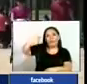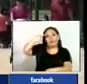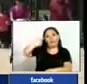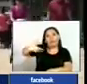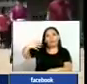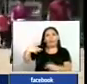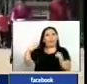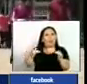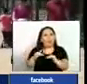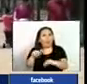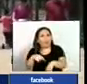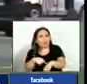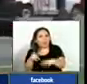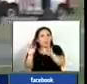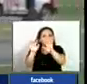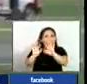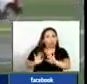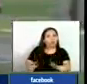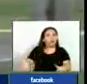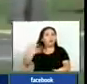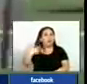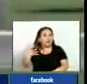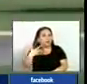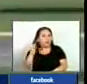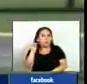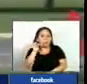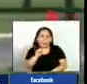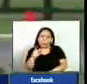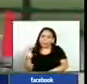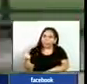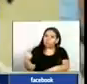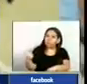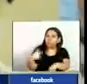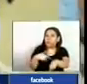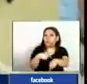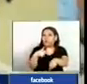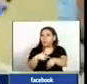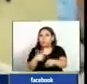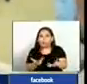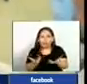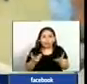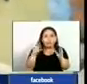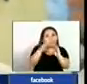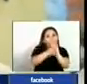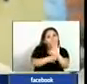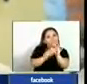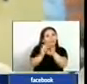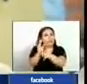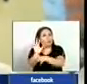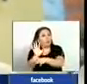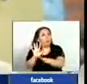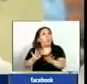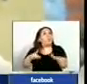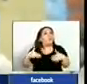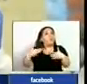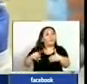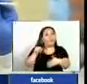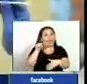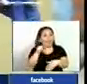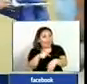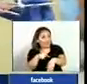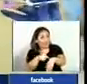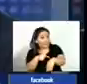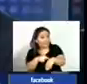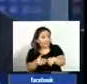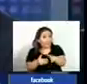al calor y por eso Redfield afirmó que ahora es una carrera contra el tiempo para tener algo antes del otoño cuando comenzará la temporada